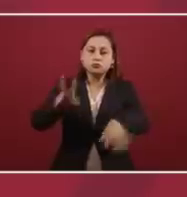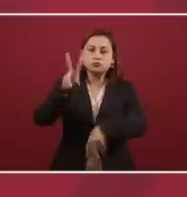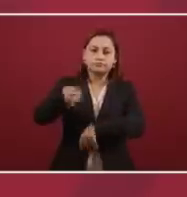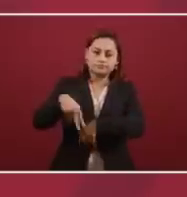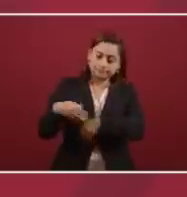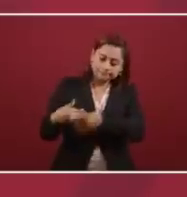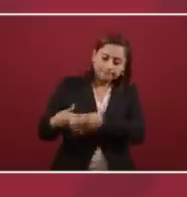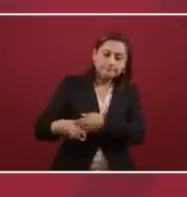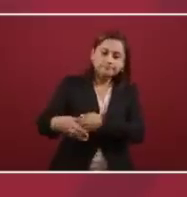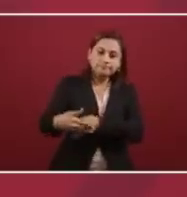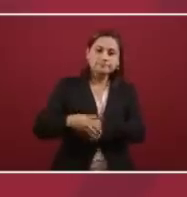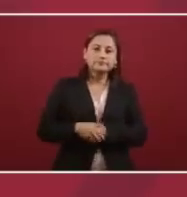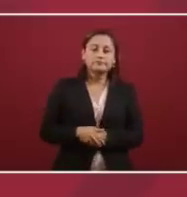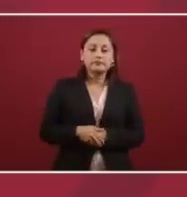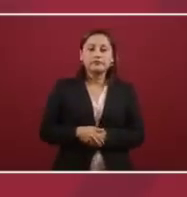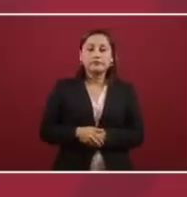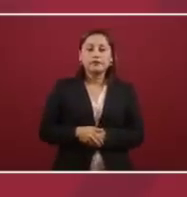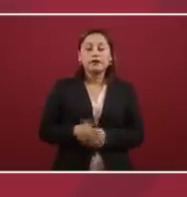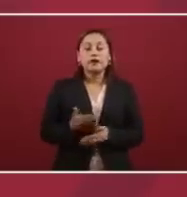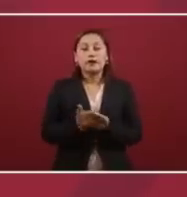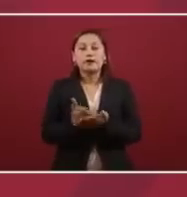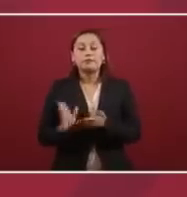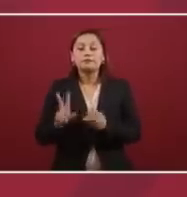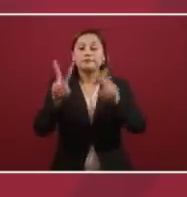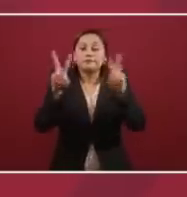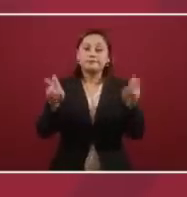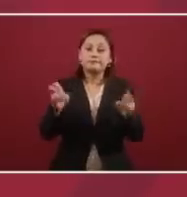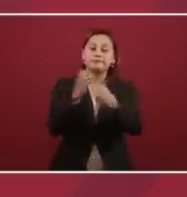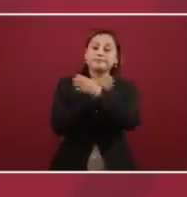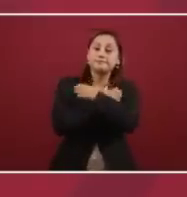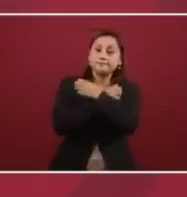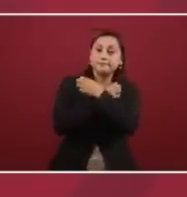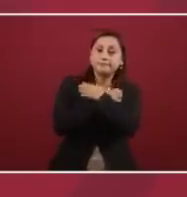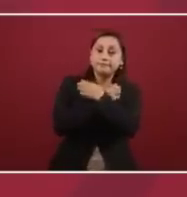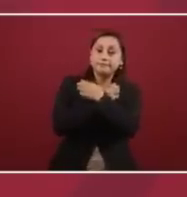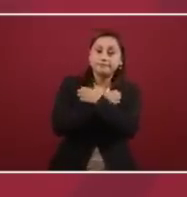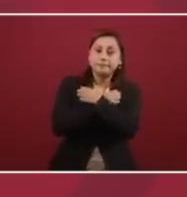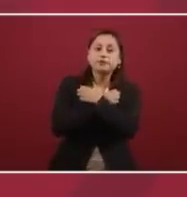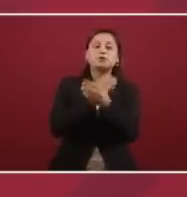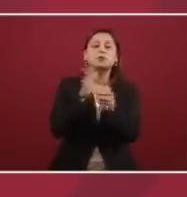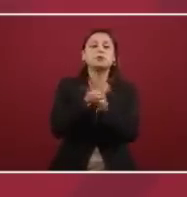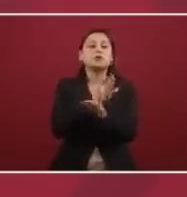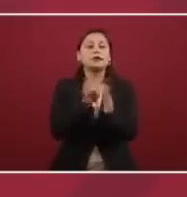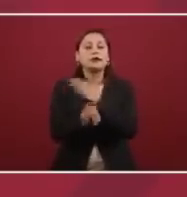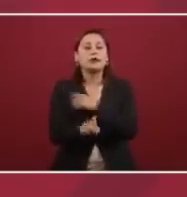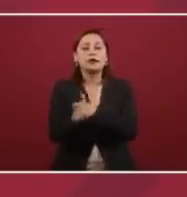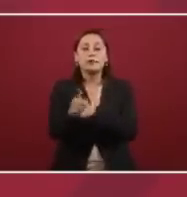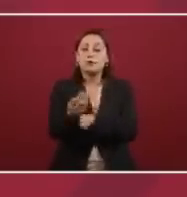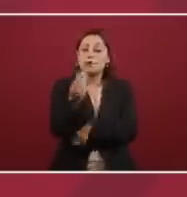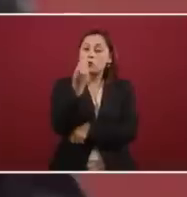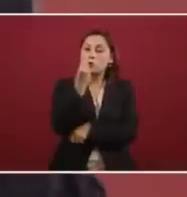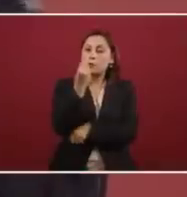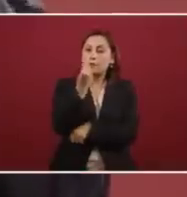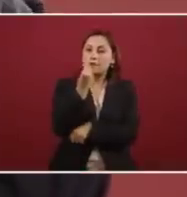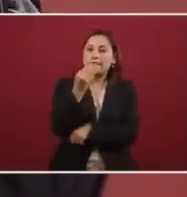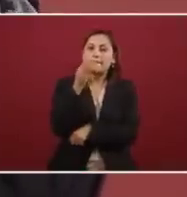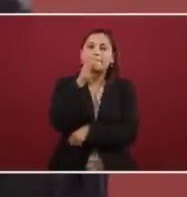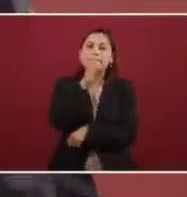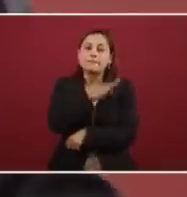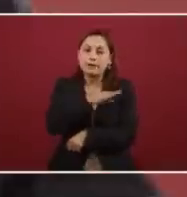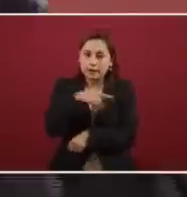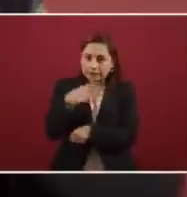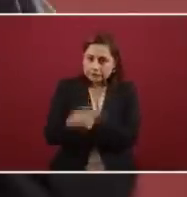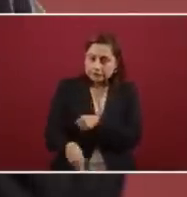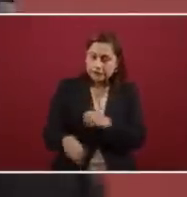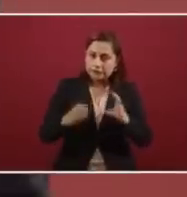por lo que se hablaba de los productos chatarra lo dije y lo repito va a haber una campaña